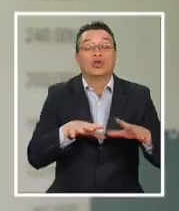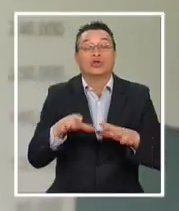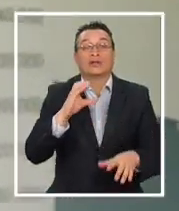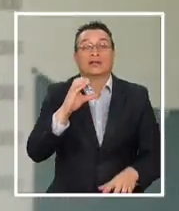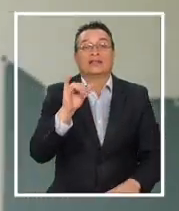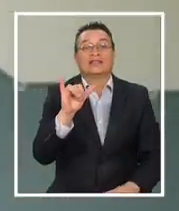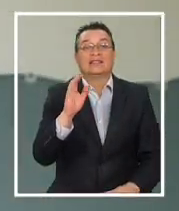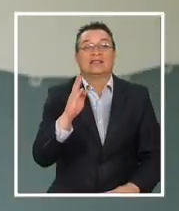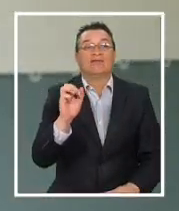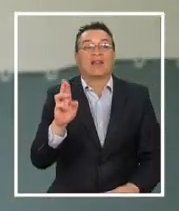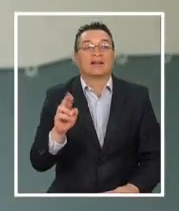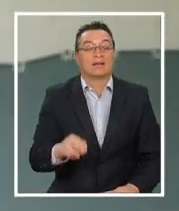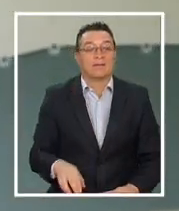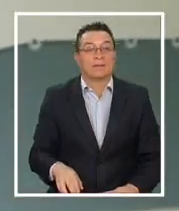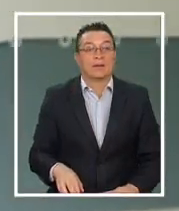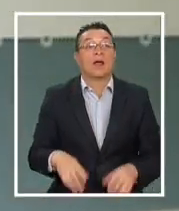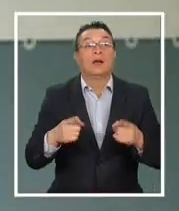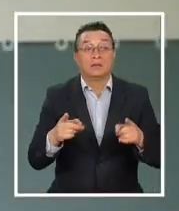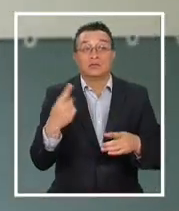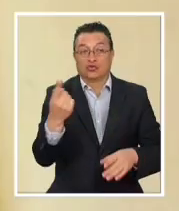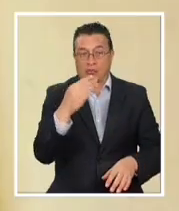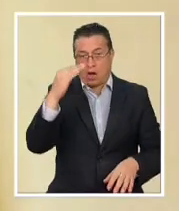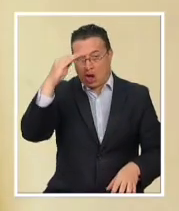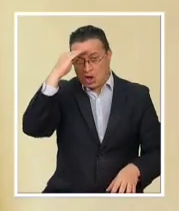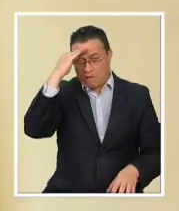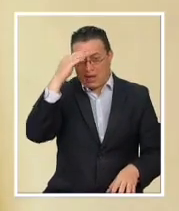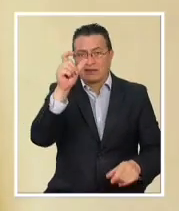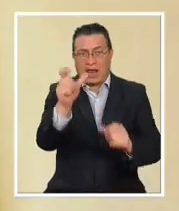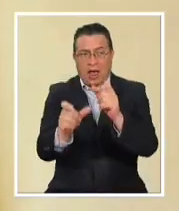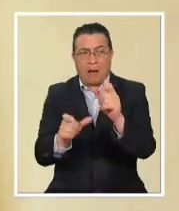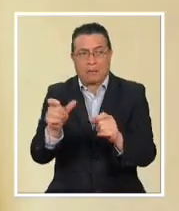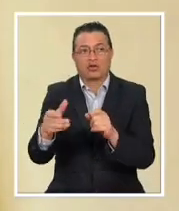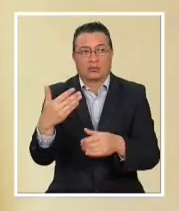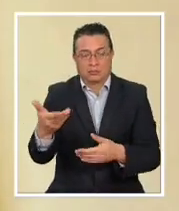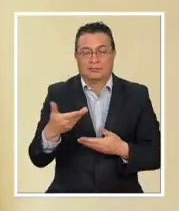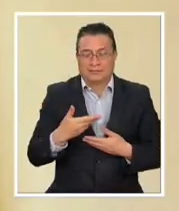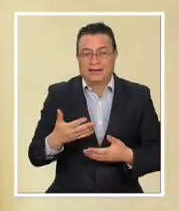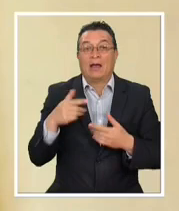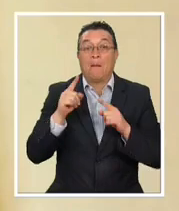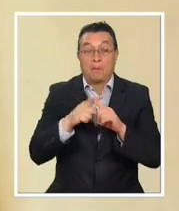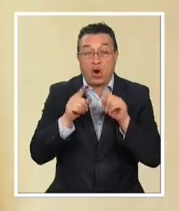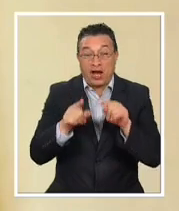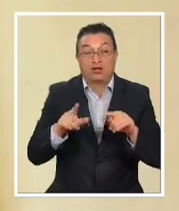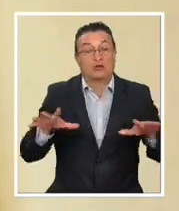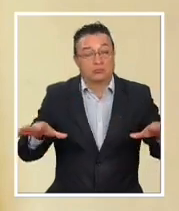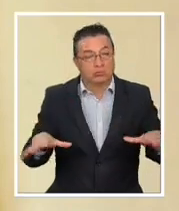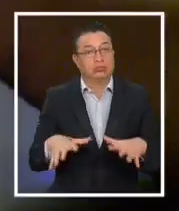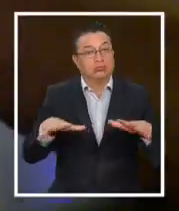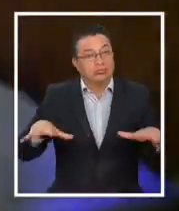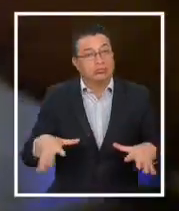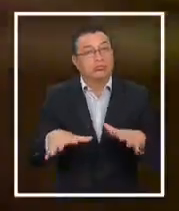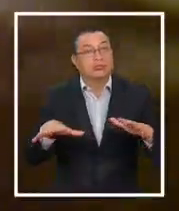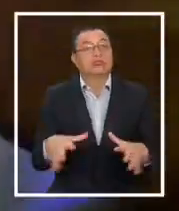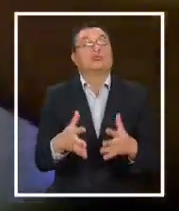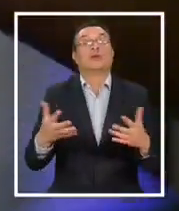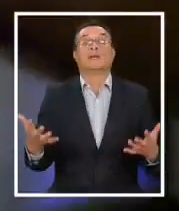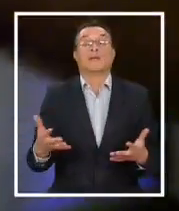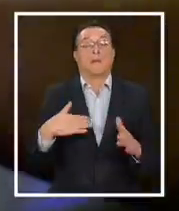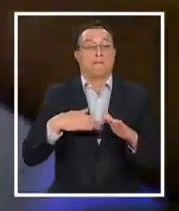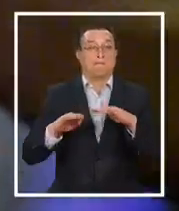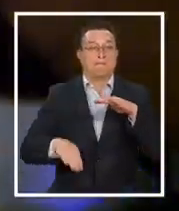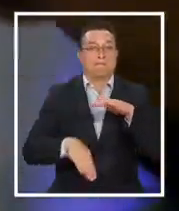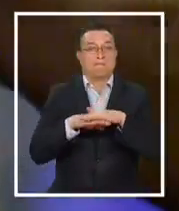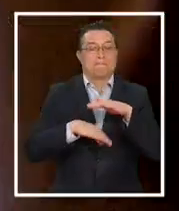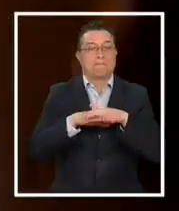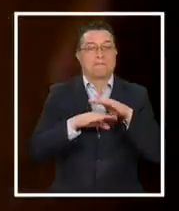Cyber. Nosotros lo que nos interesa es tener la confianza de los consumidores en el comercio electrónico y por eso los esfuerzos que se hacen son al